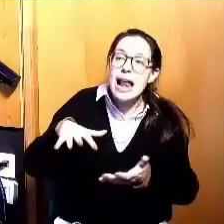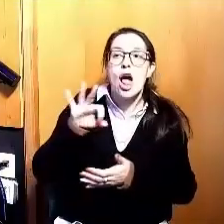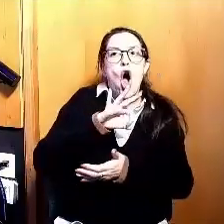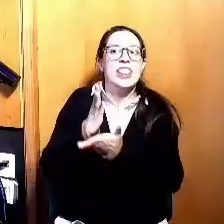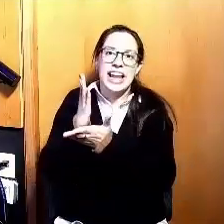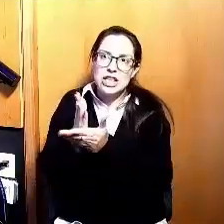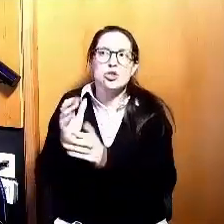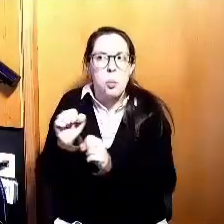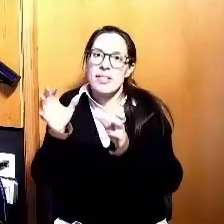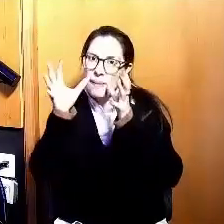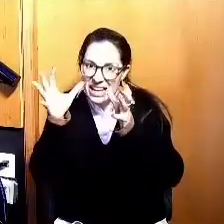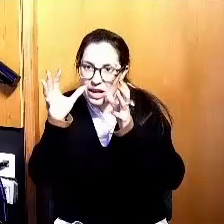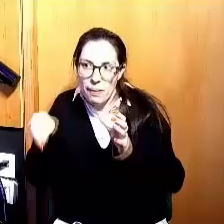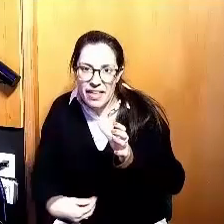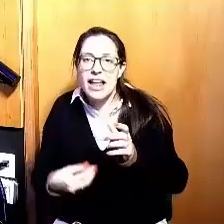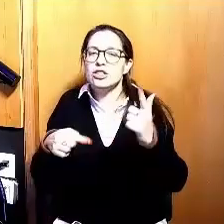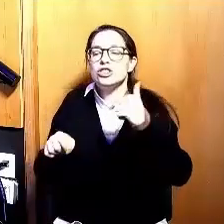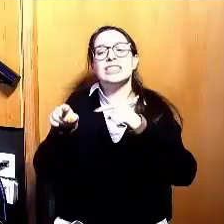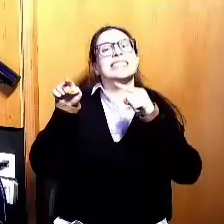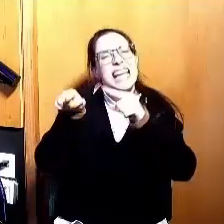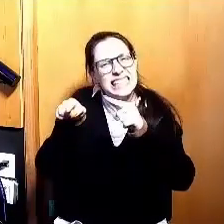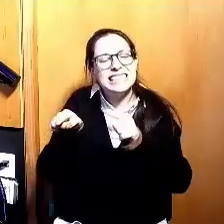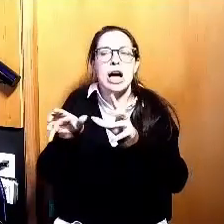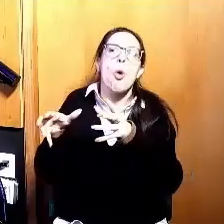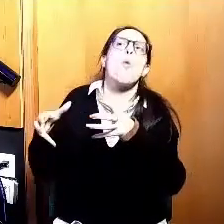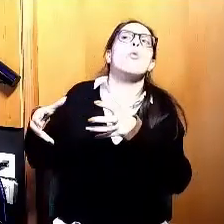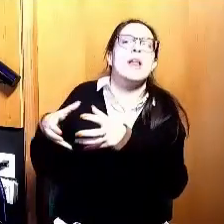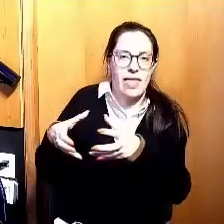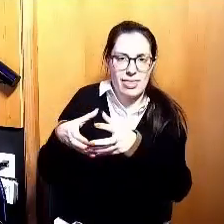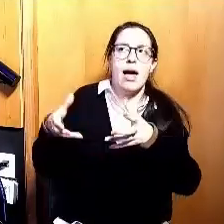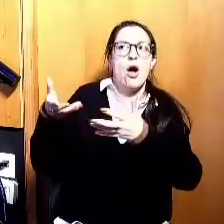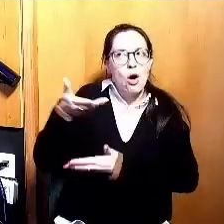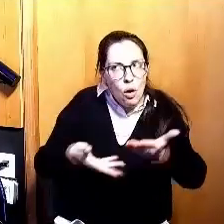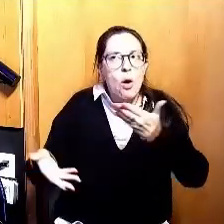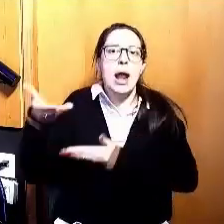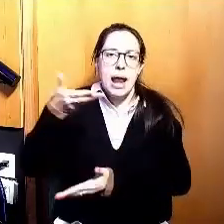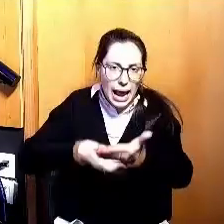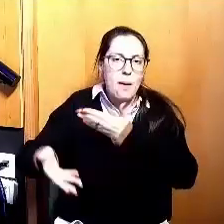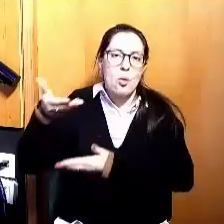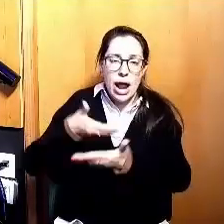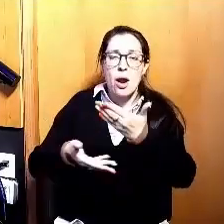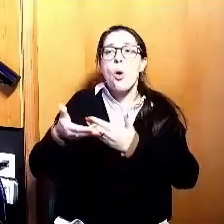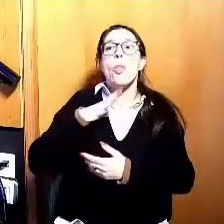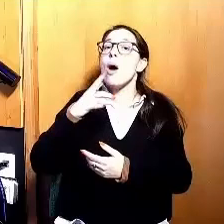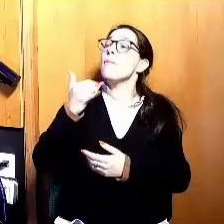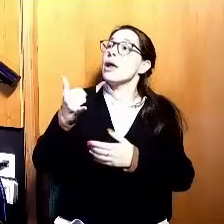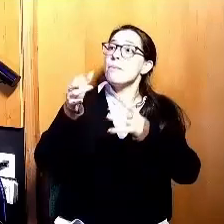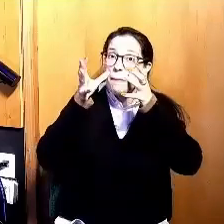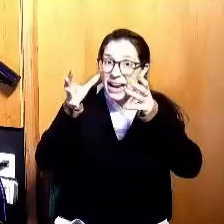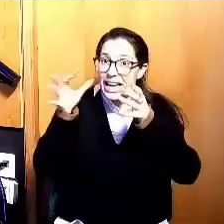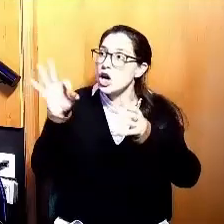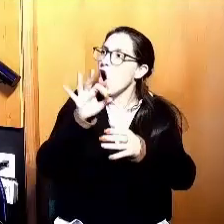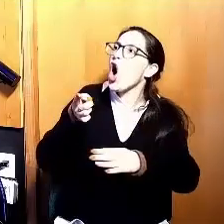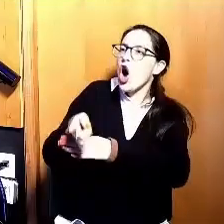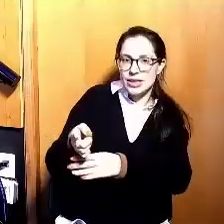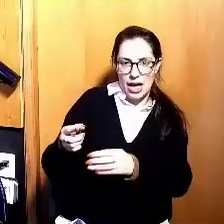en juego, digo, ese sentido de comunidad, de colaborar cuando se atenta contra el